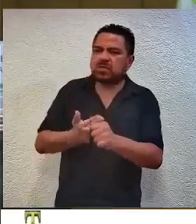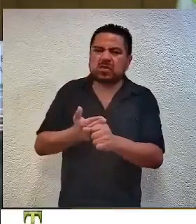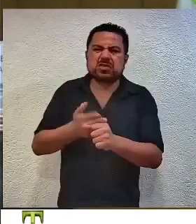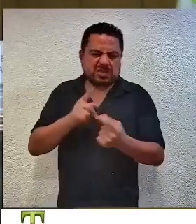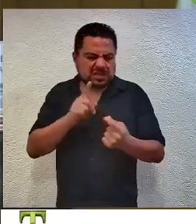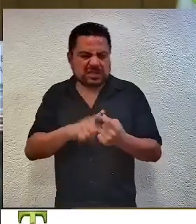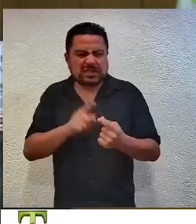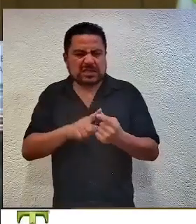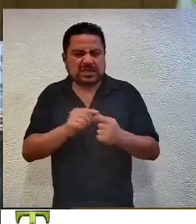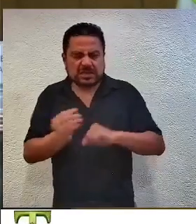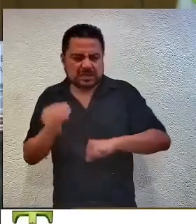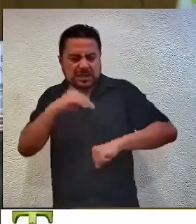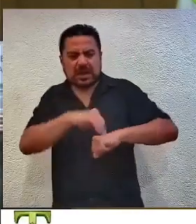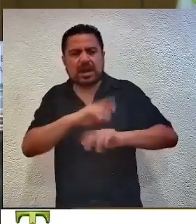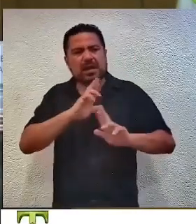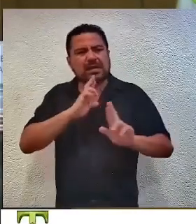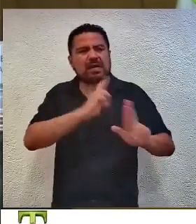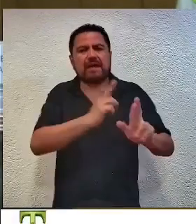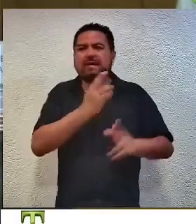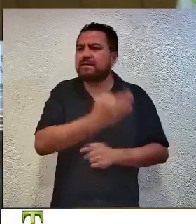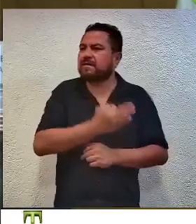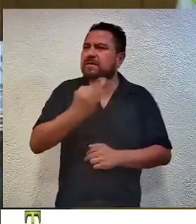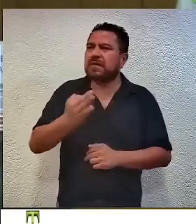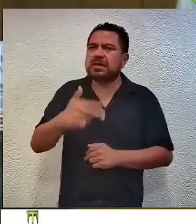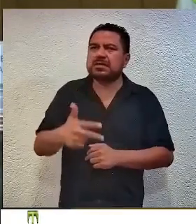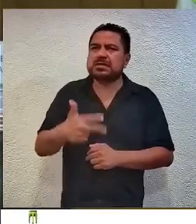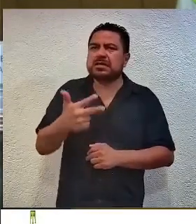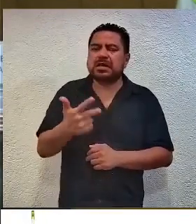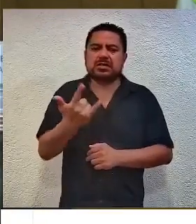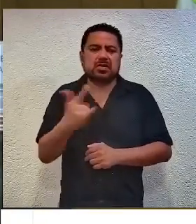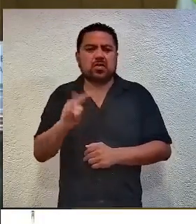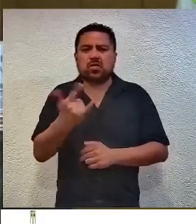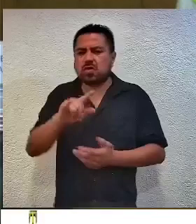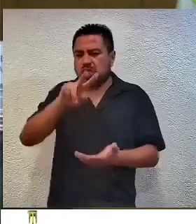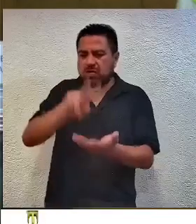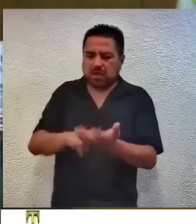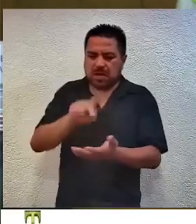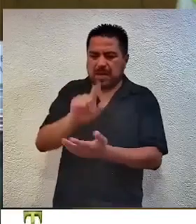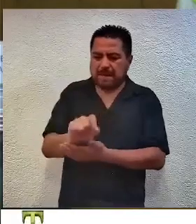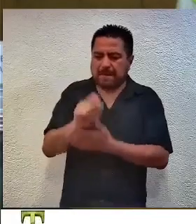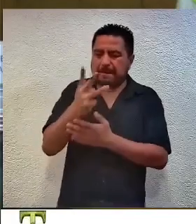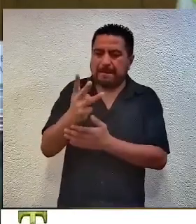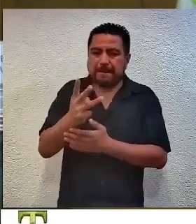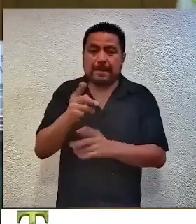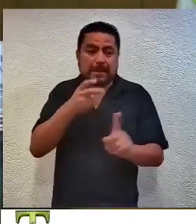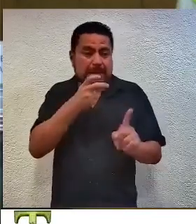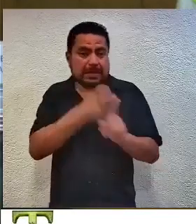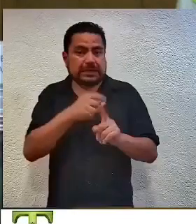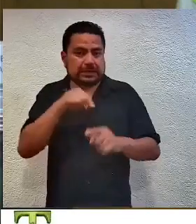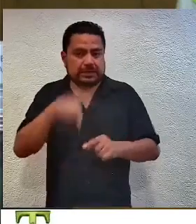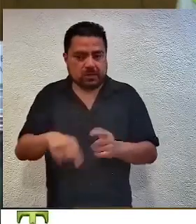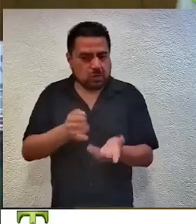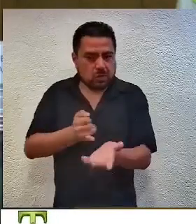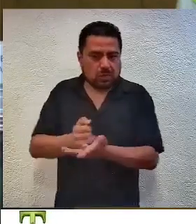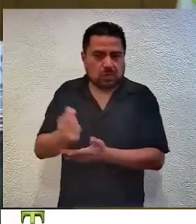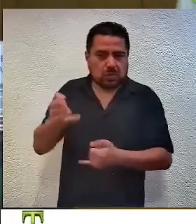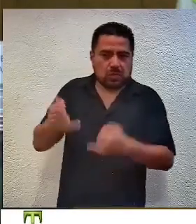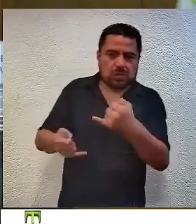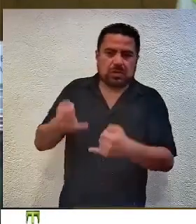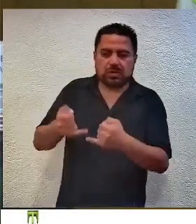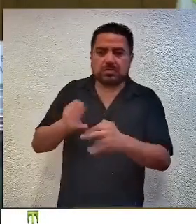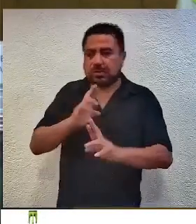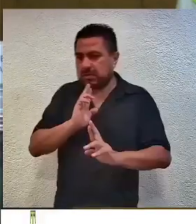al emitir la resolución de fecha 13 de julio del 2023, que es materia de este juicio,